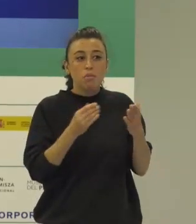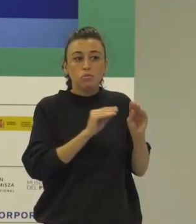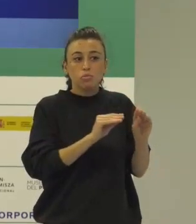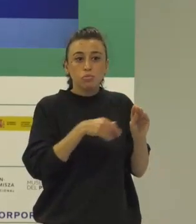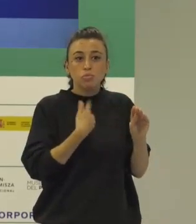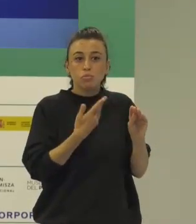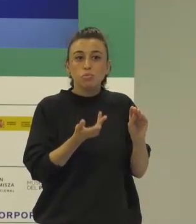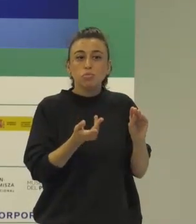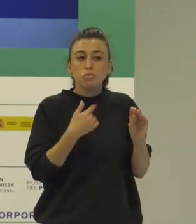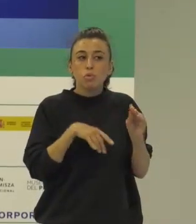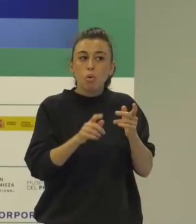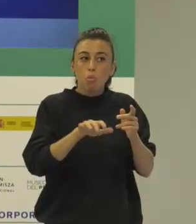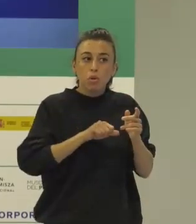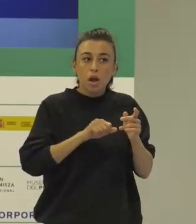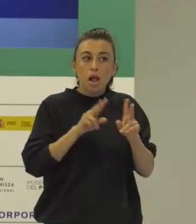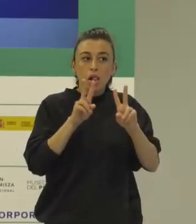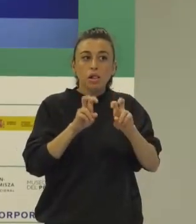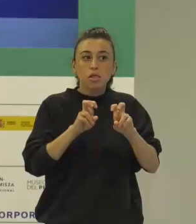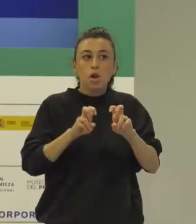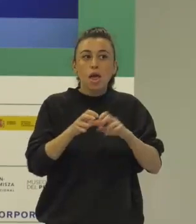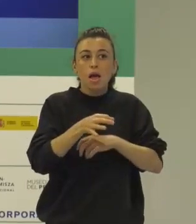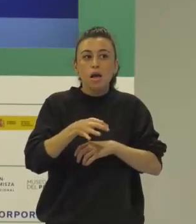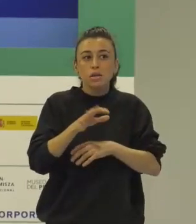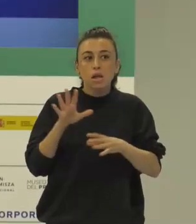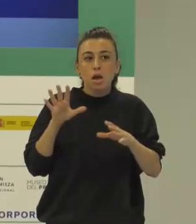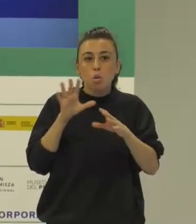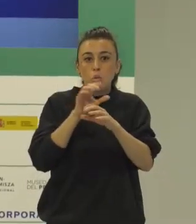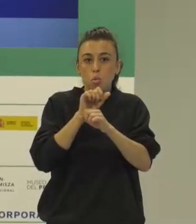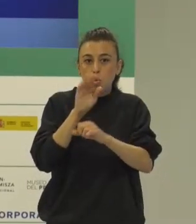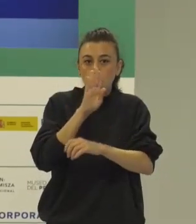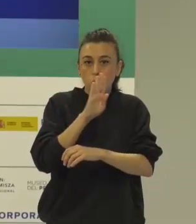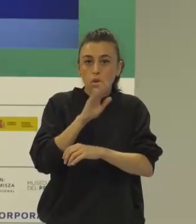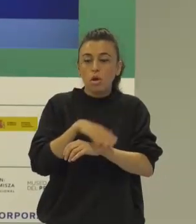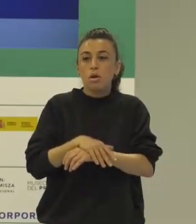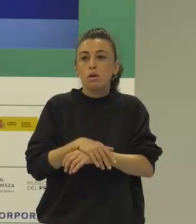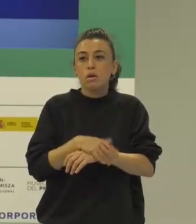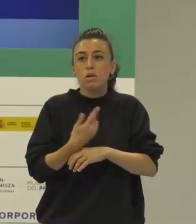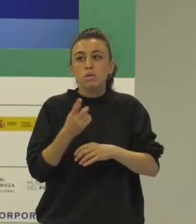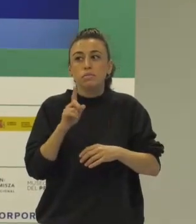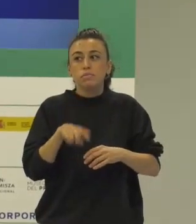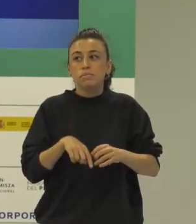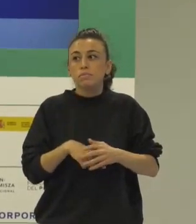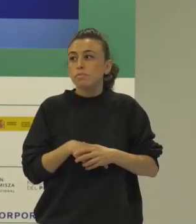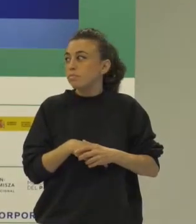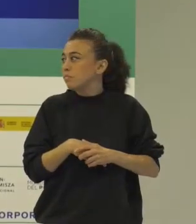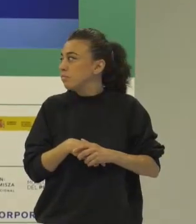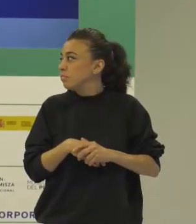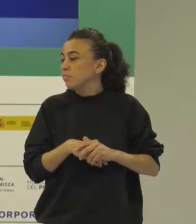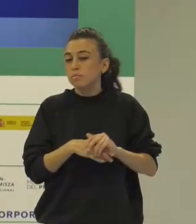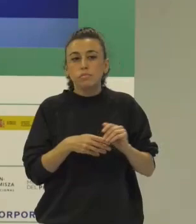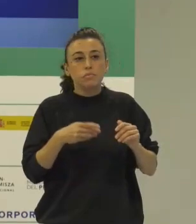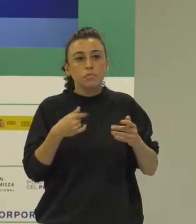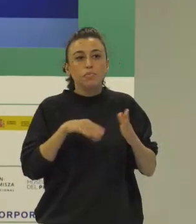oculta. También el medio que dirige Edith, que se llama, dilo otra vez, por favor.